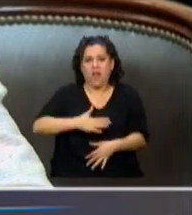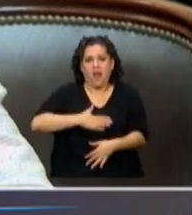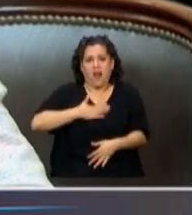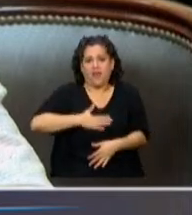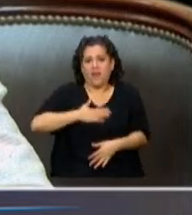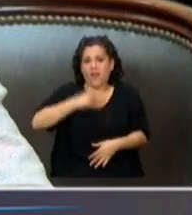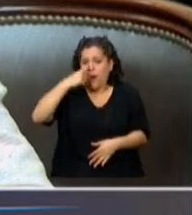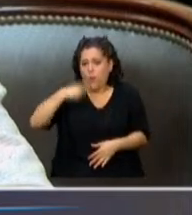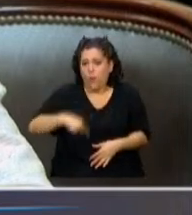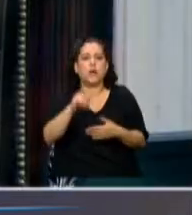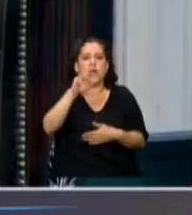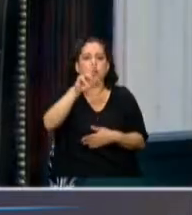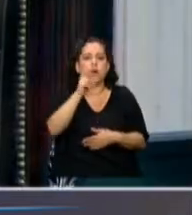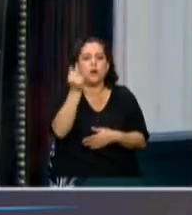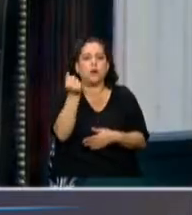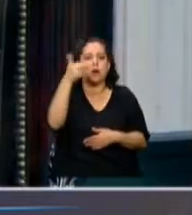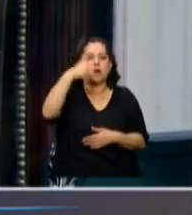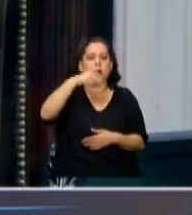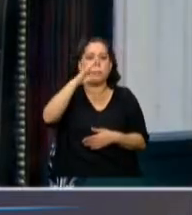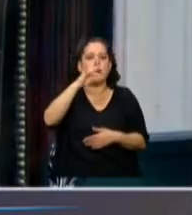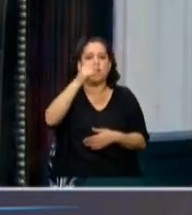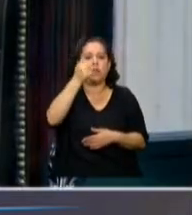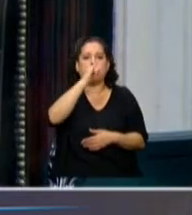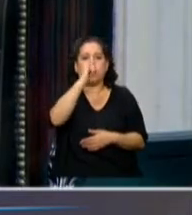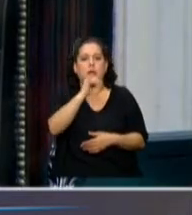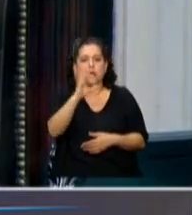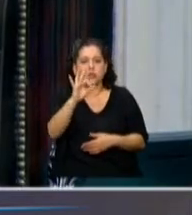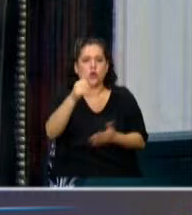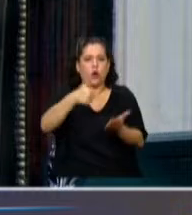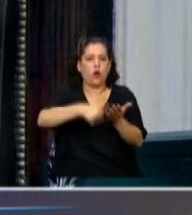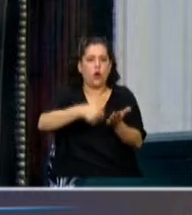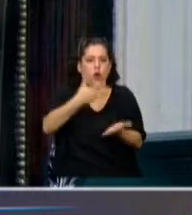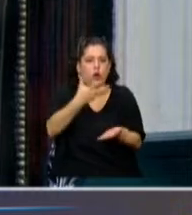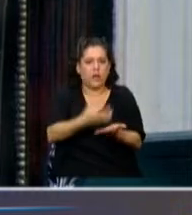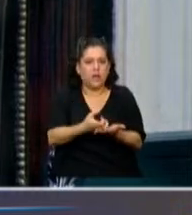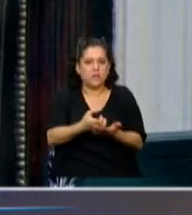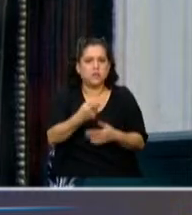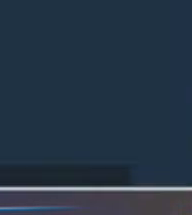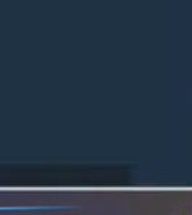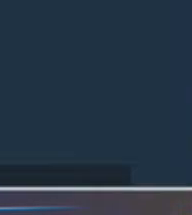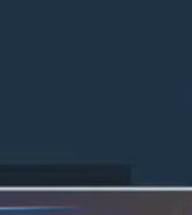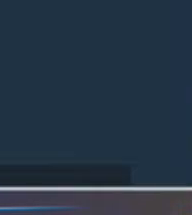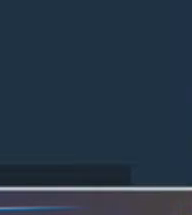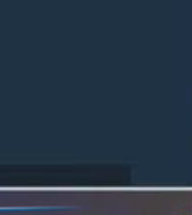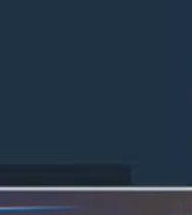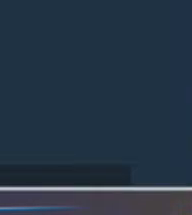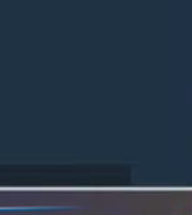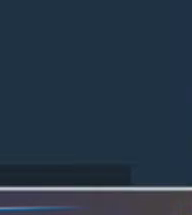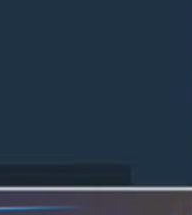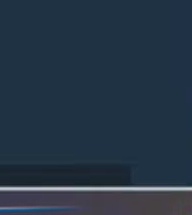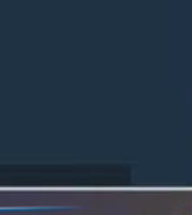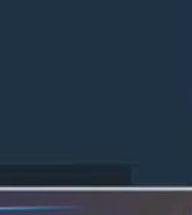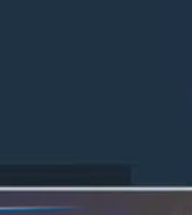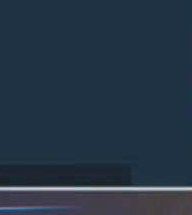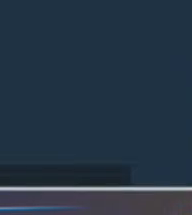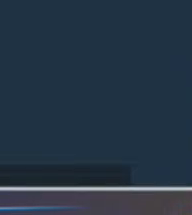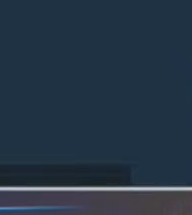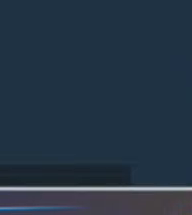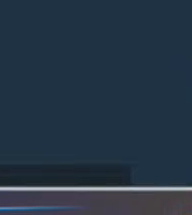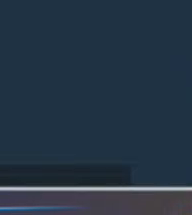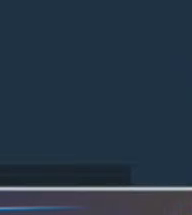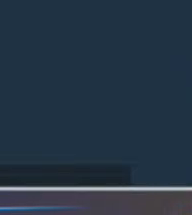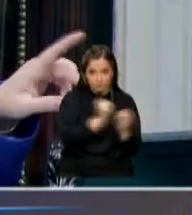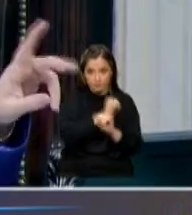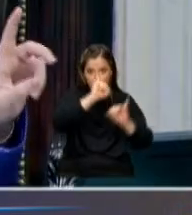cívica, destacando, ¿no es cierto?, el trabajo que tuvo la Comisión de Salud en todo este tiempo, con la conducción de Mónica Fein, donde todos los